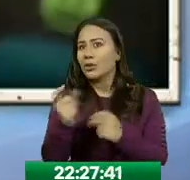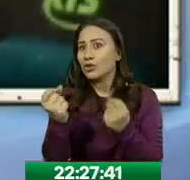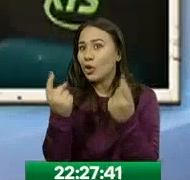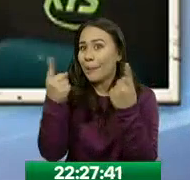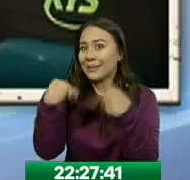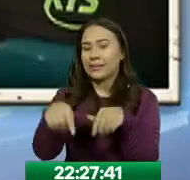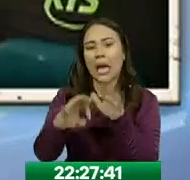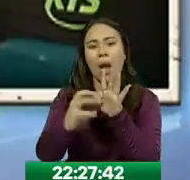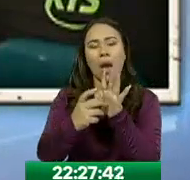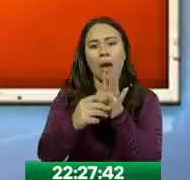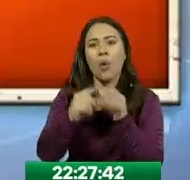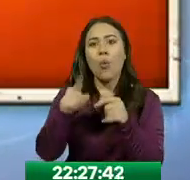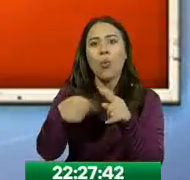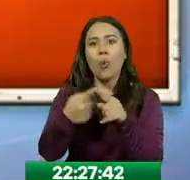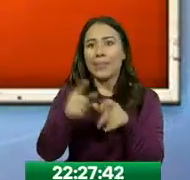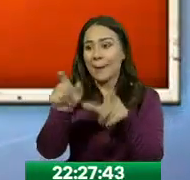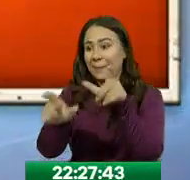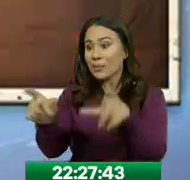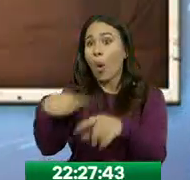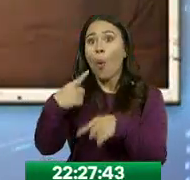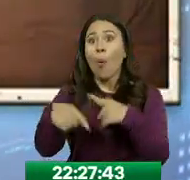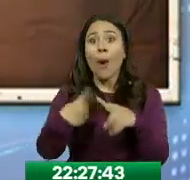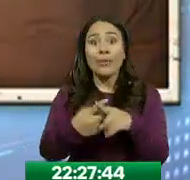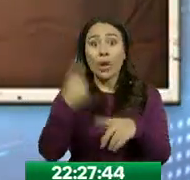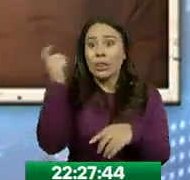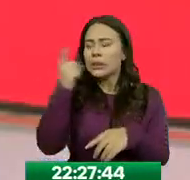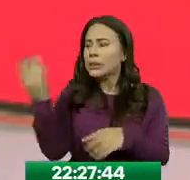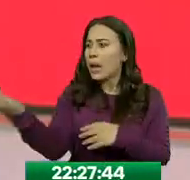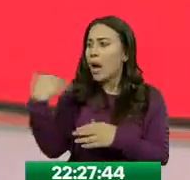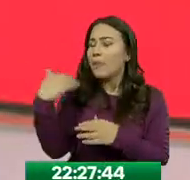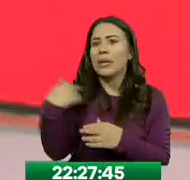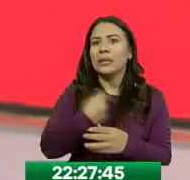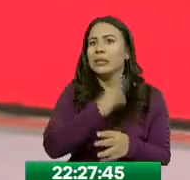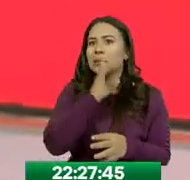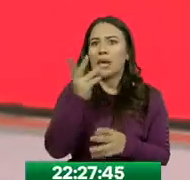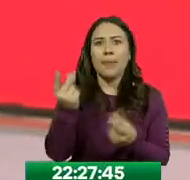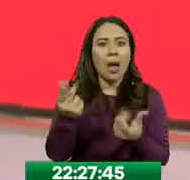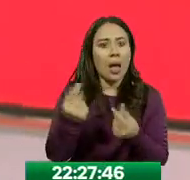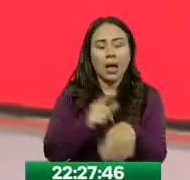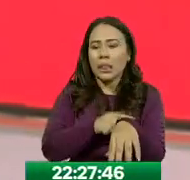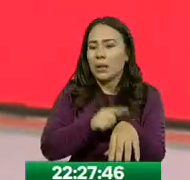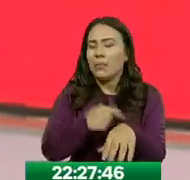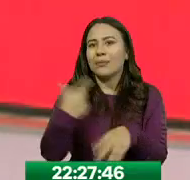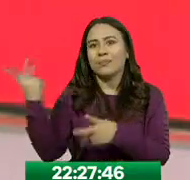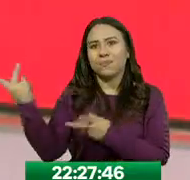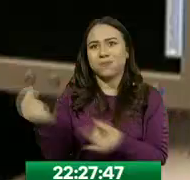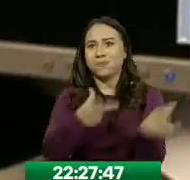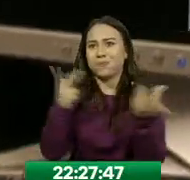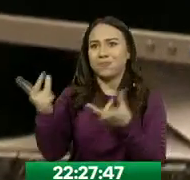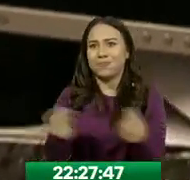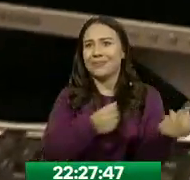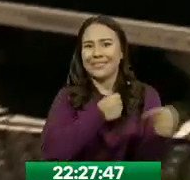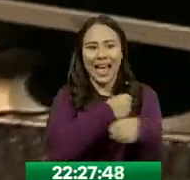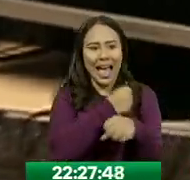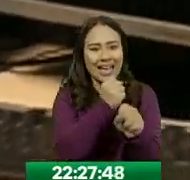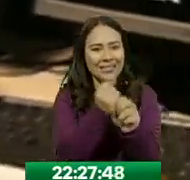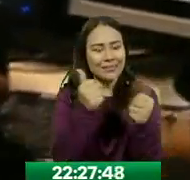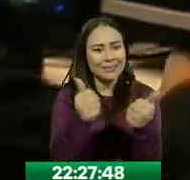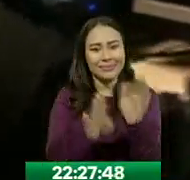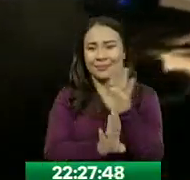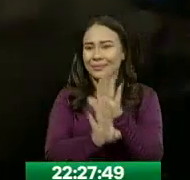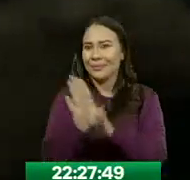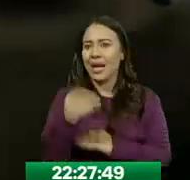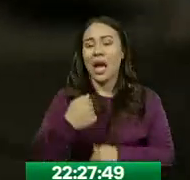de este canal que cuando se lo necesita, saca pues la casta de lo que sabe hacer. Y seguimos.